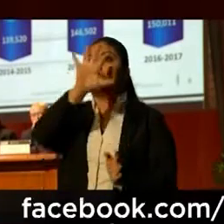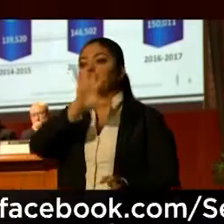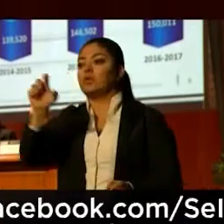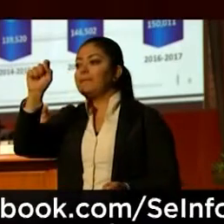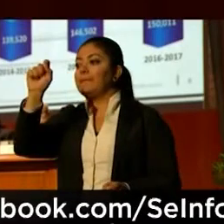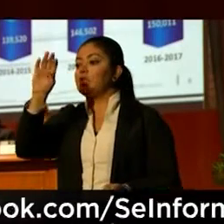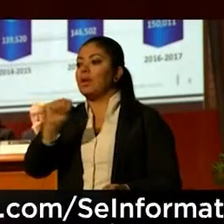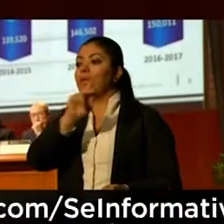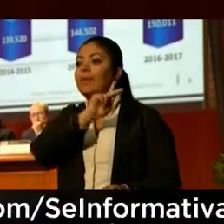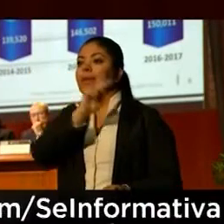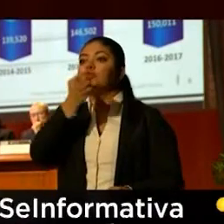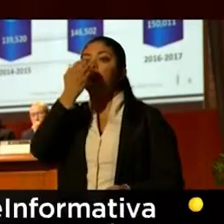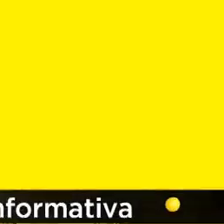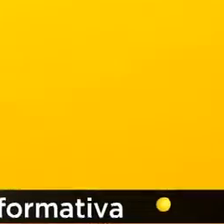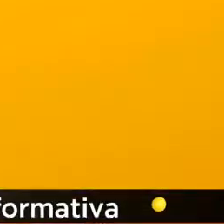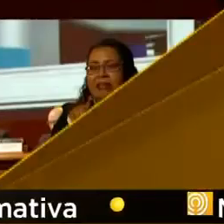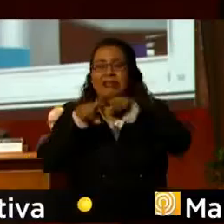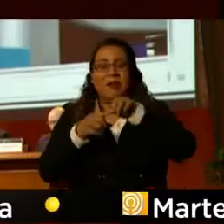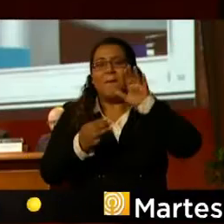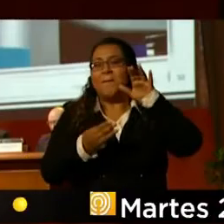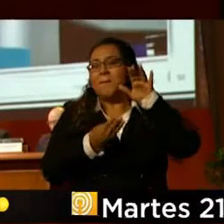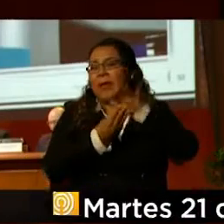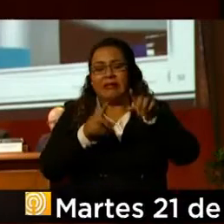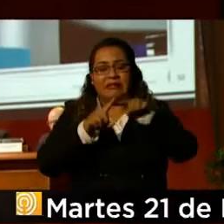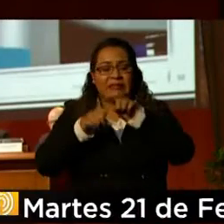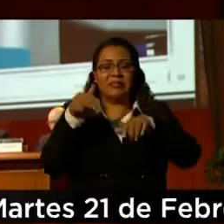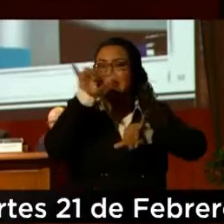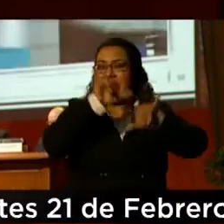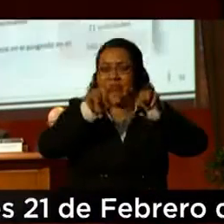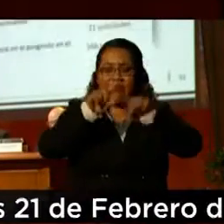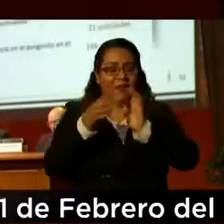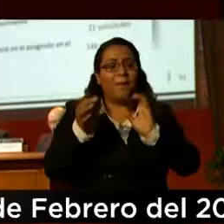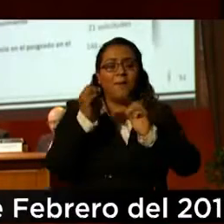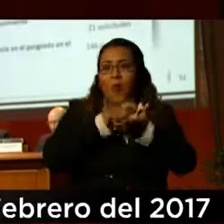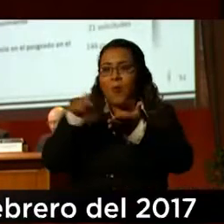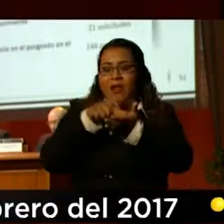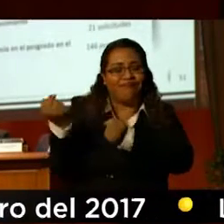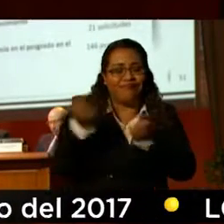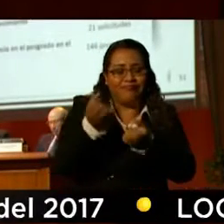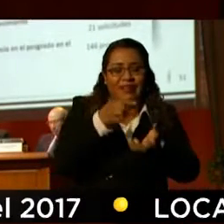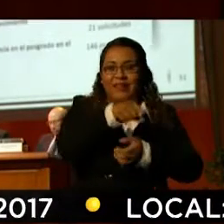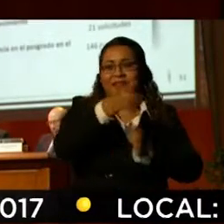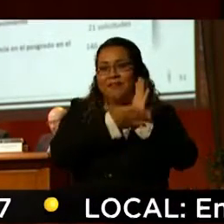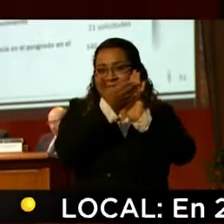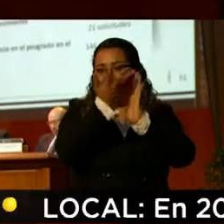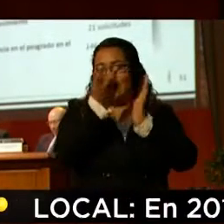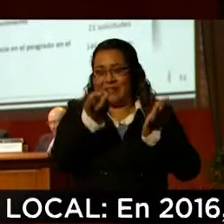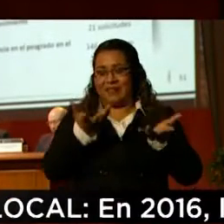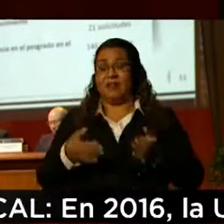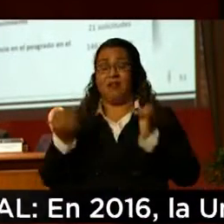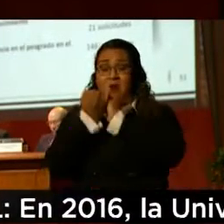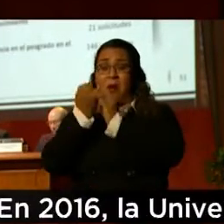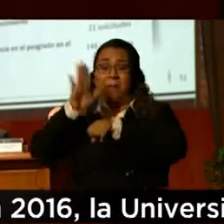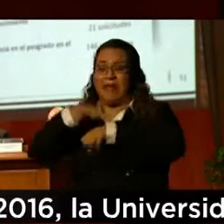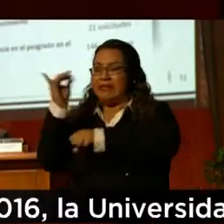34.529 estudiantes más. Ante el Consejo General Universitario, con la presencia de 7 rectores de universidades,